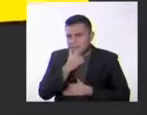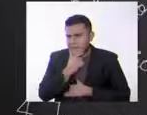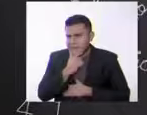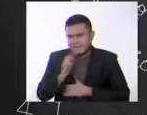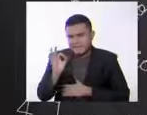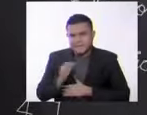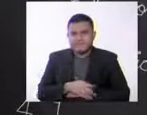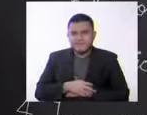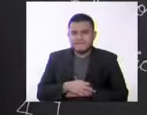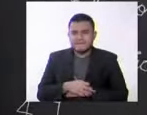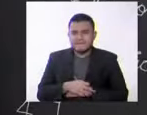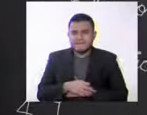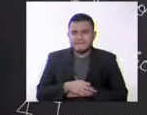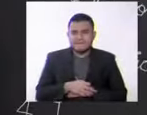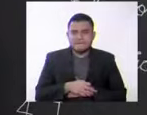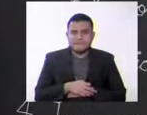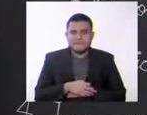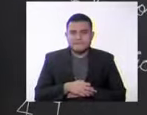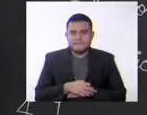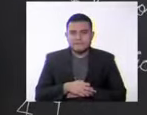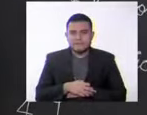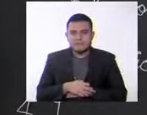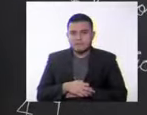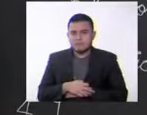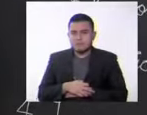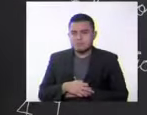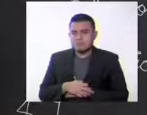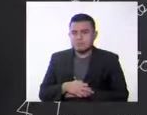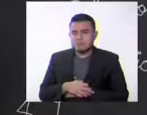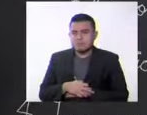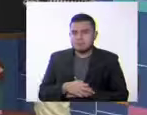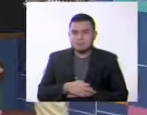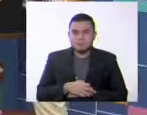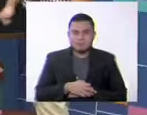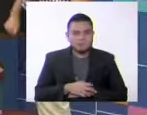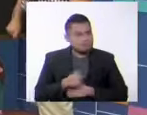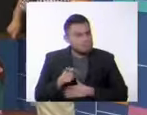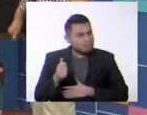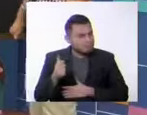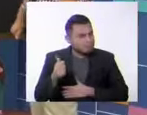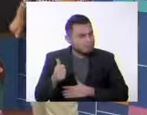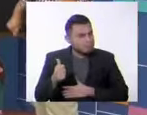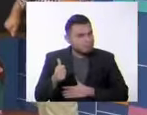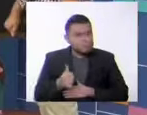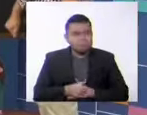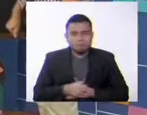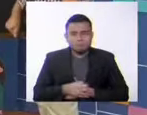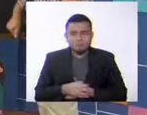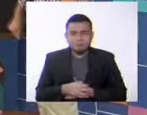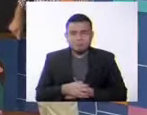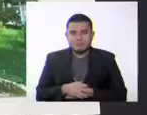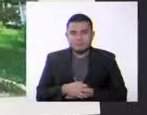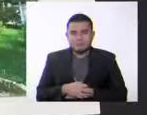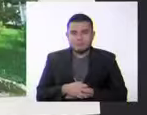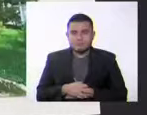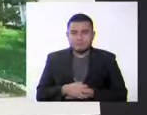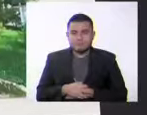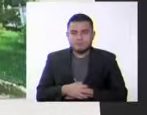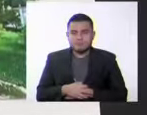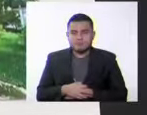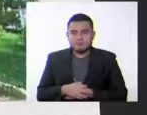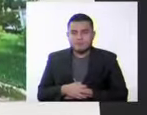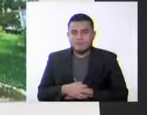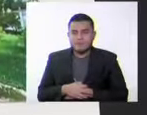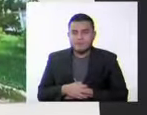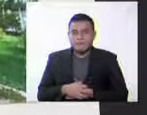como lo hicieron nuestros amiguitos y amiguitas en casa. Tú puedes, Luis, tú puedes. Voy a hacer mi mayor esfuerzo. Y ahí tienes el